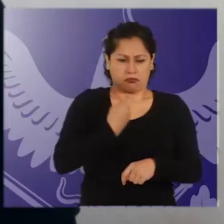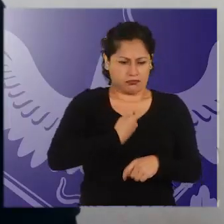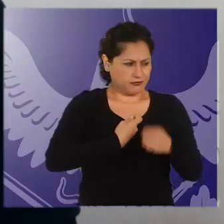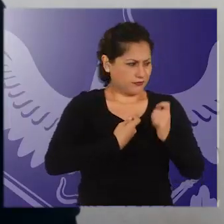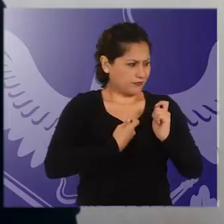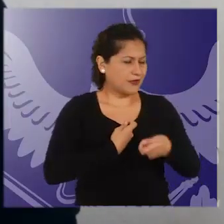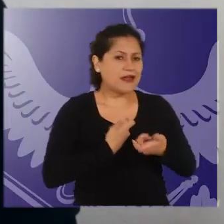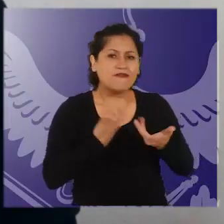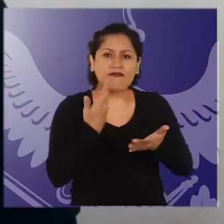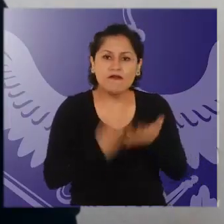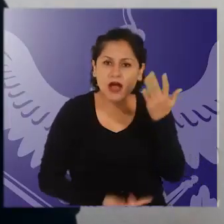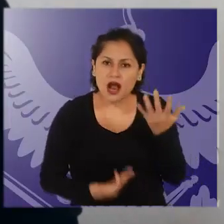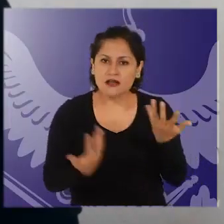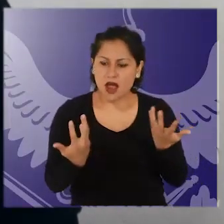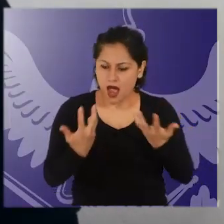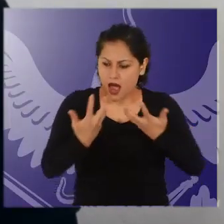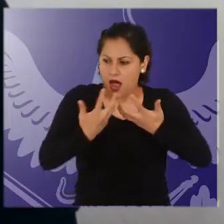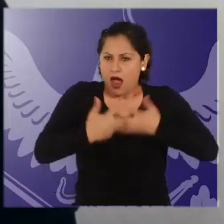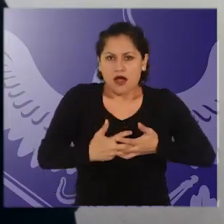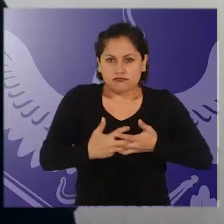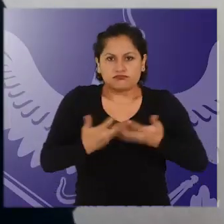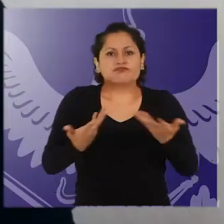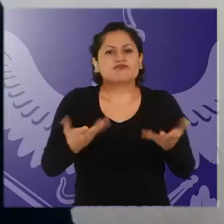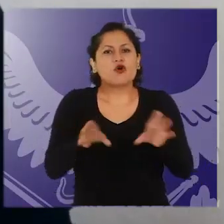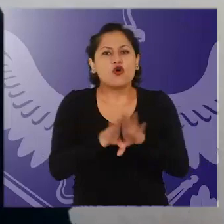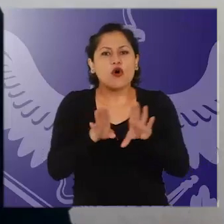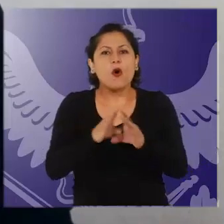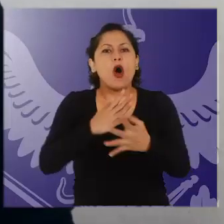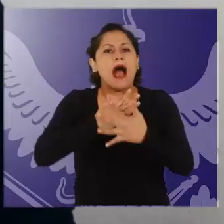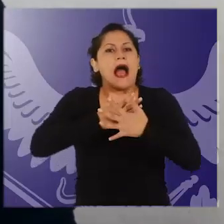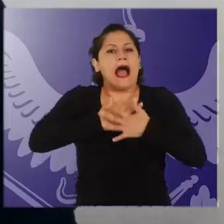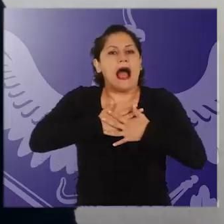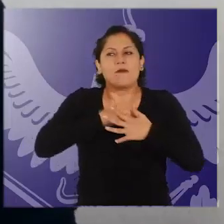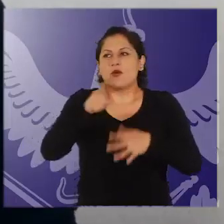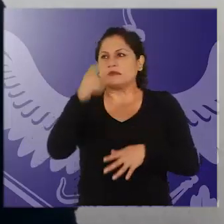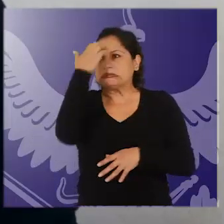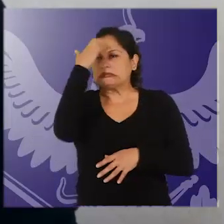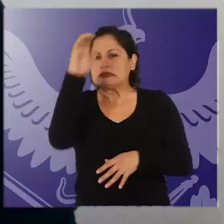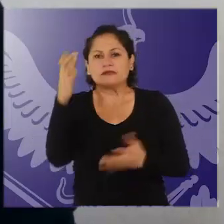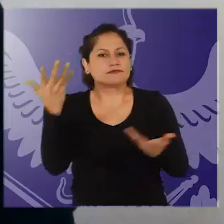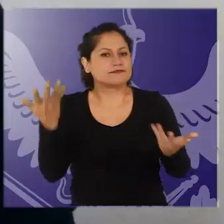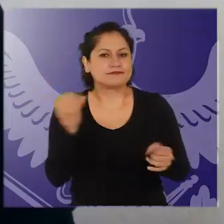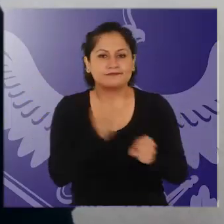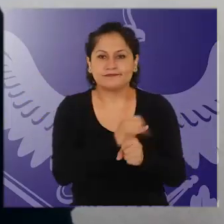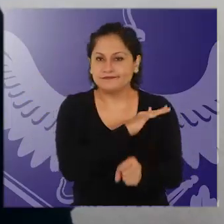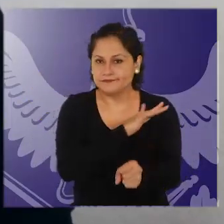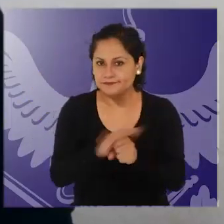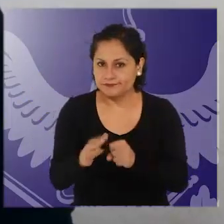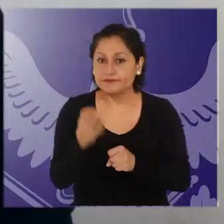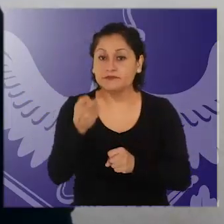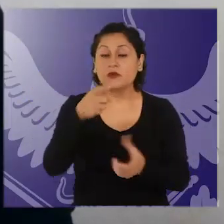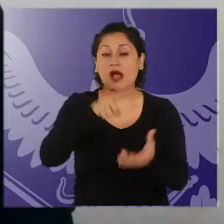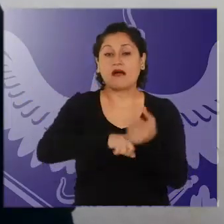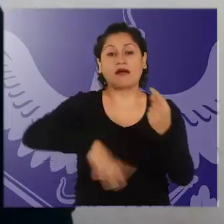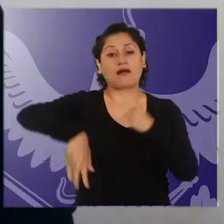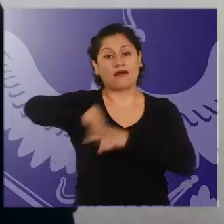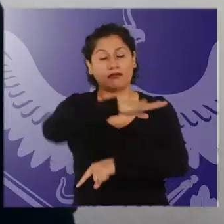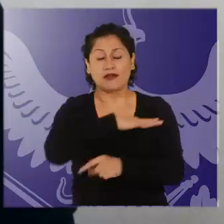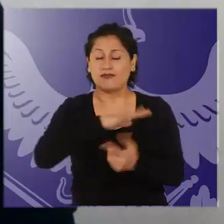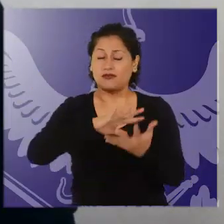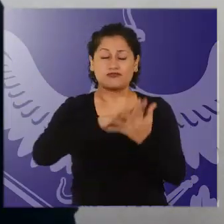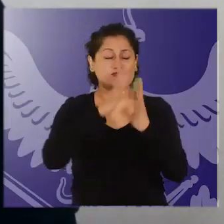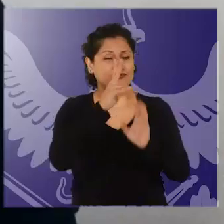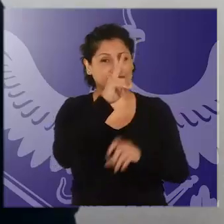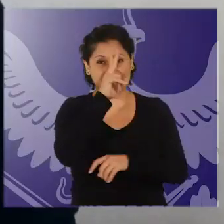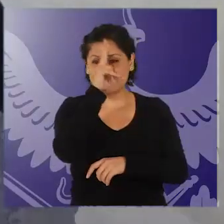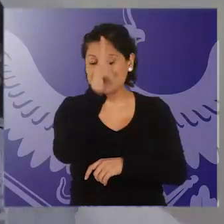una identidad. No puedes amar algo que no conoces. La situación de vulnerabilidad y de violencia es